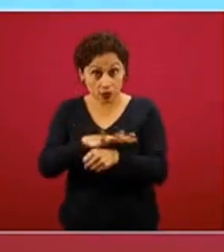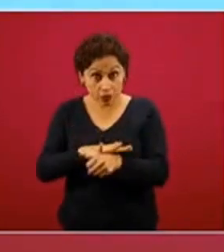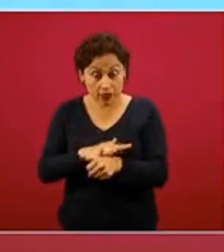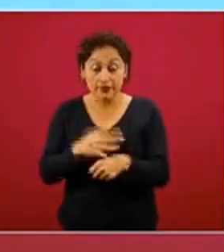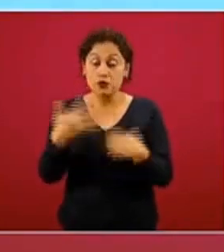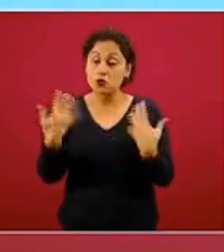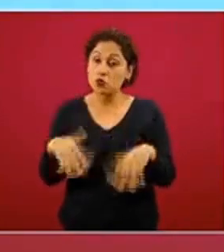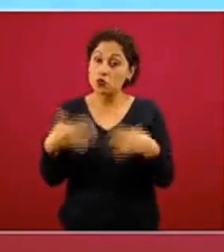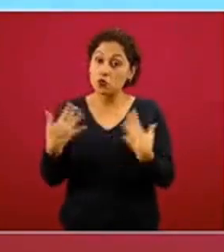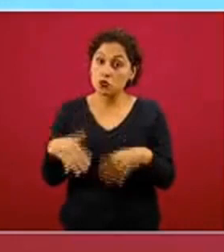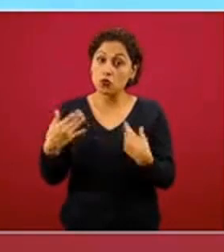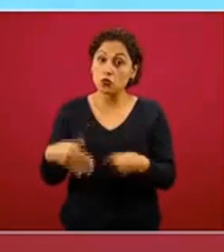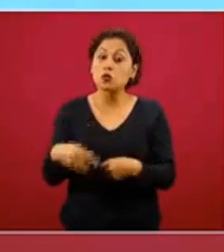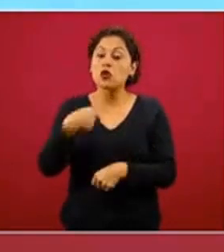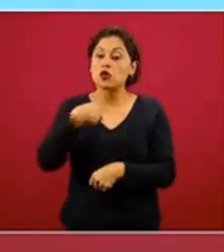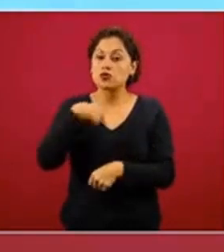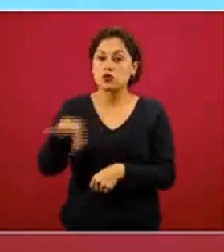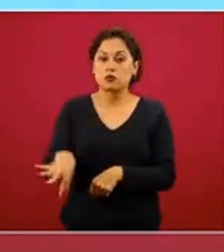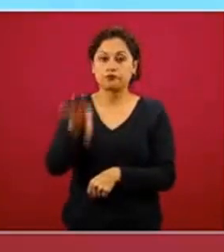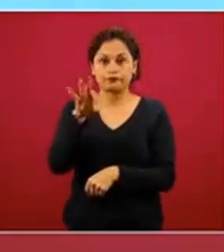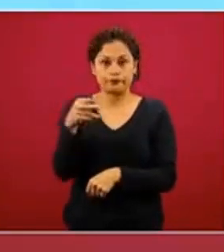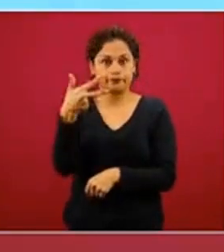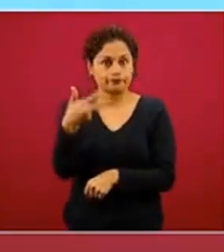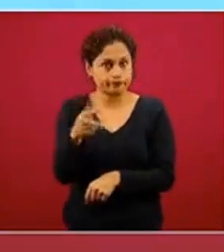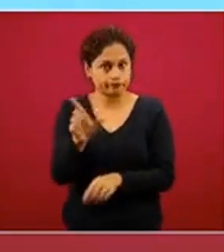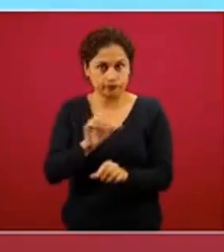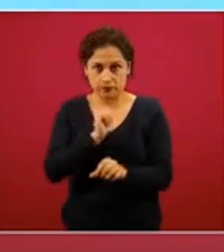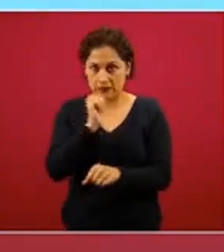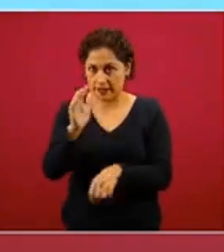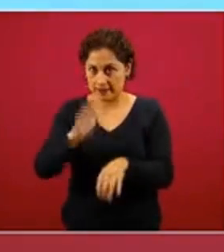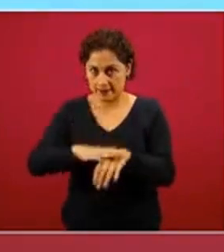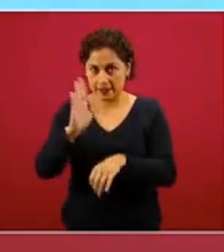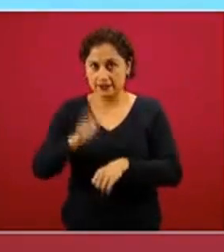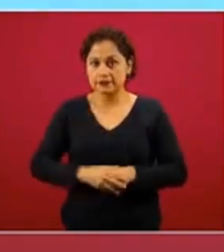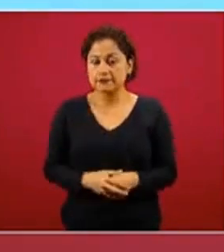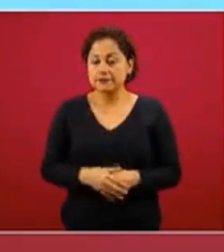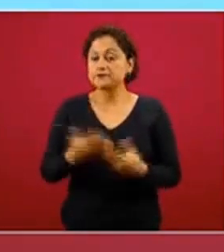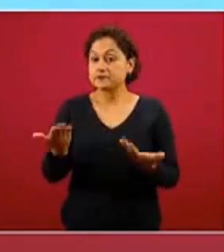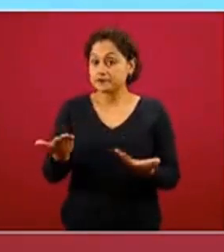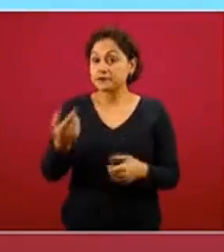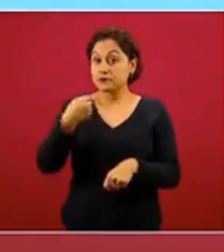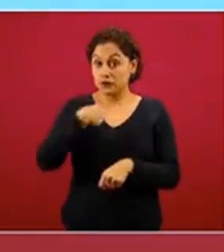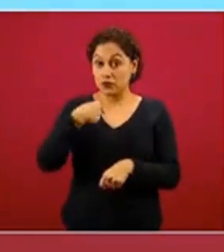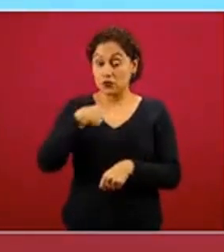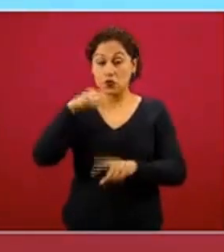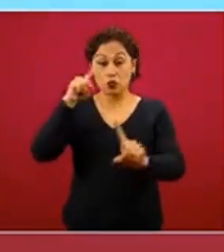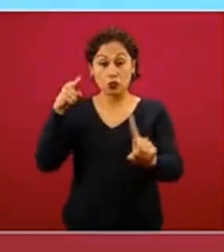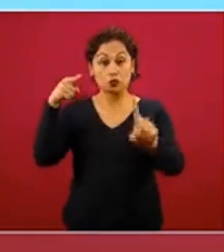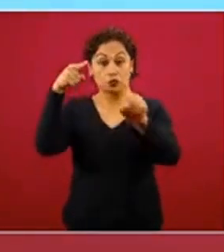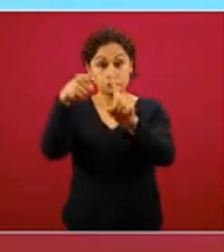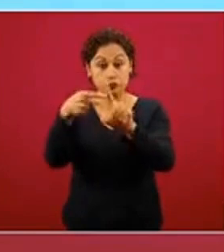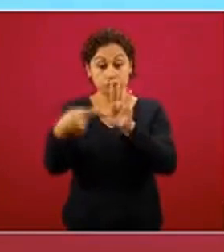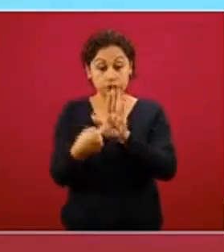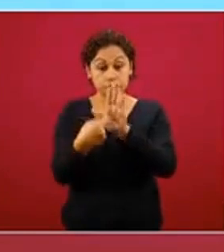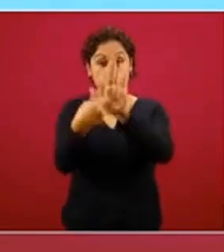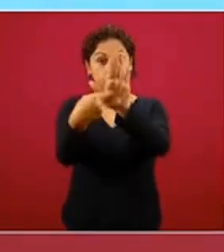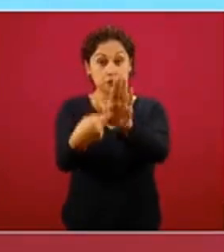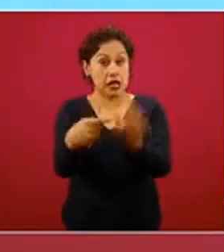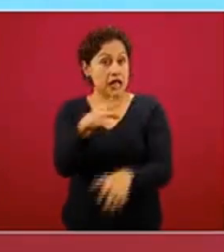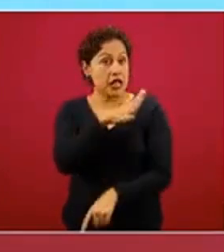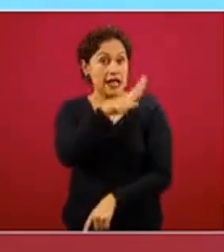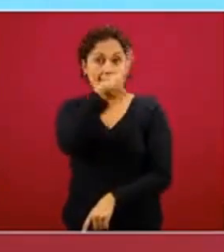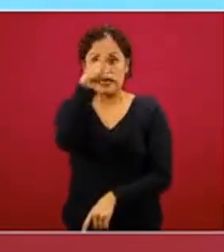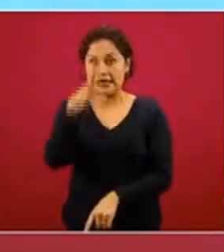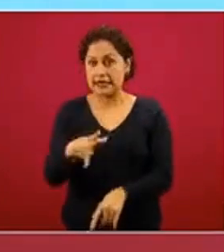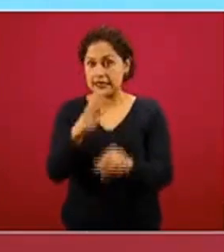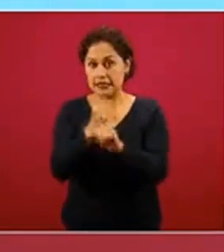particular el tratamiento, y el objetivo que tengo es más o menos darles un panorama y ver cómo